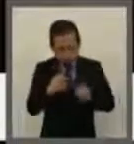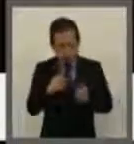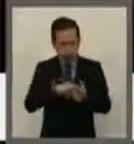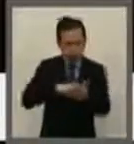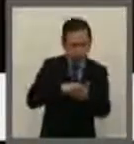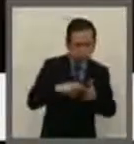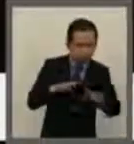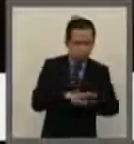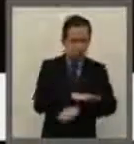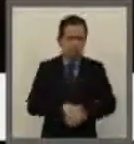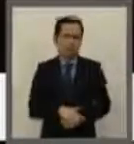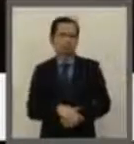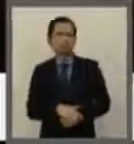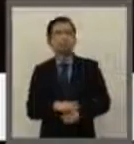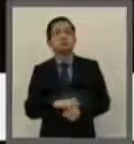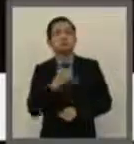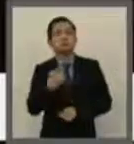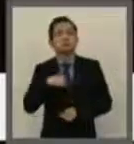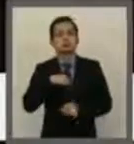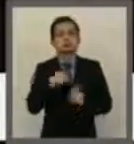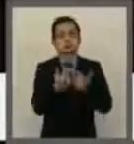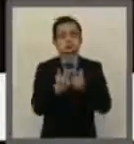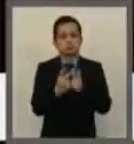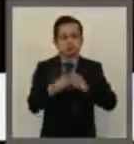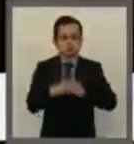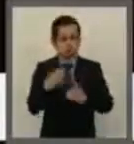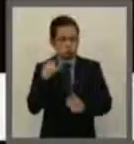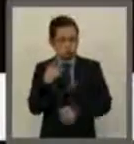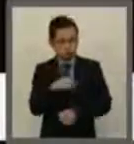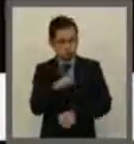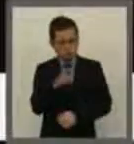a favor de las reservas planteadas. Es cuanto, presidenta.